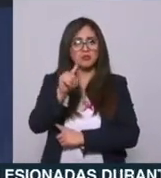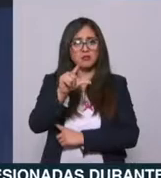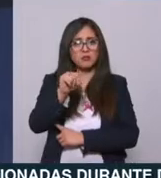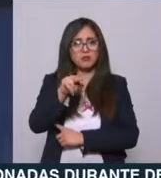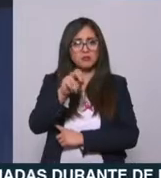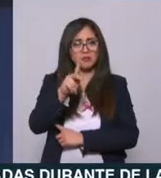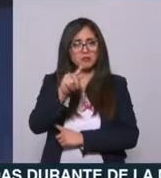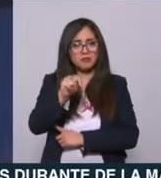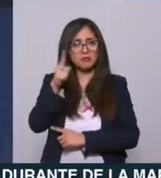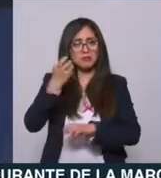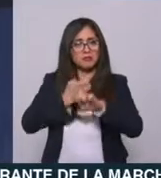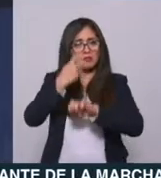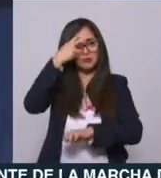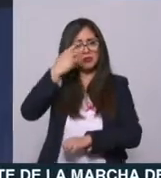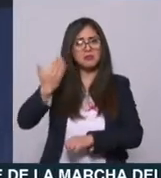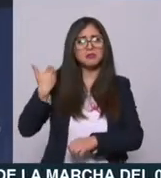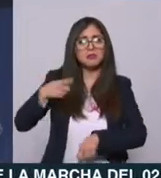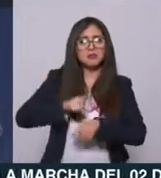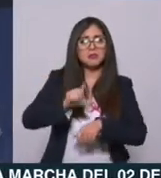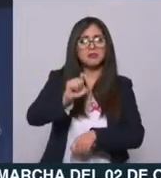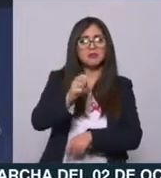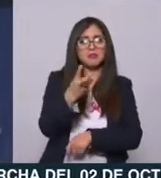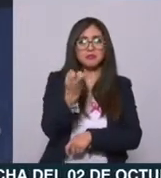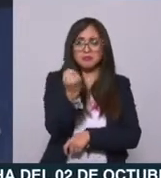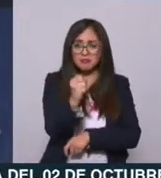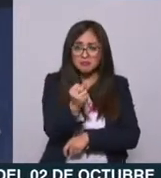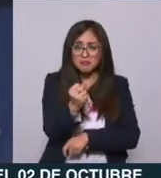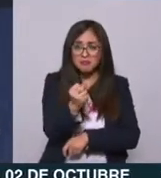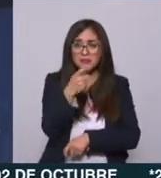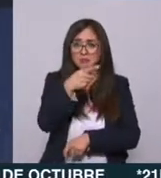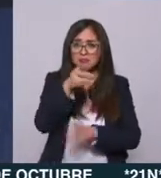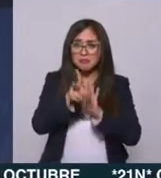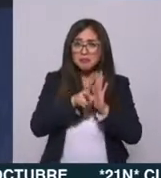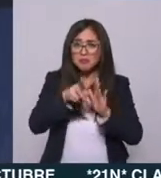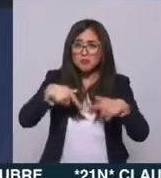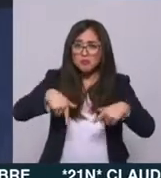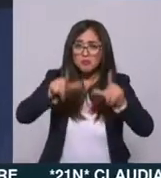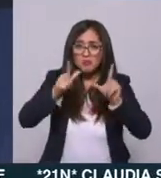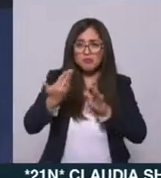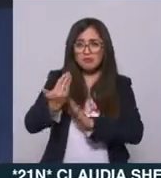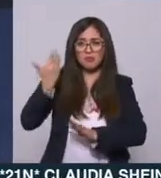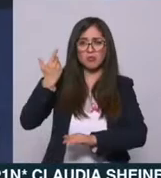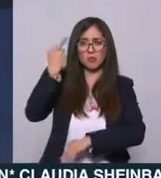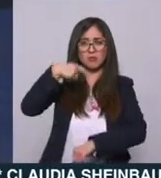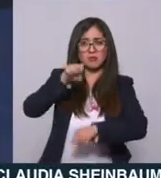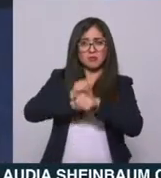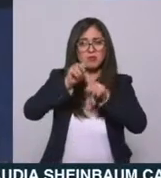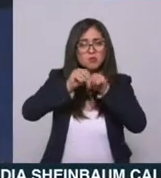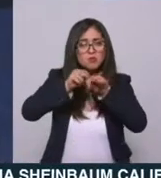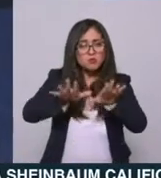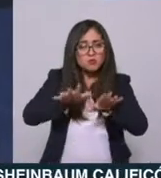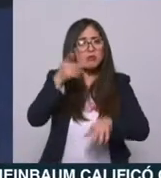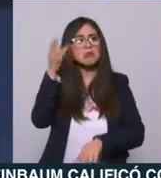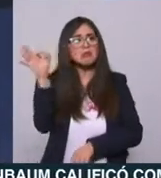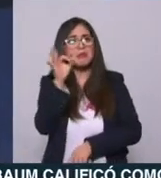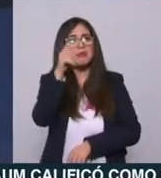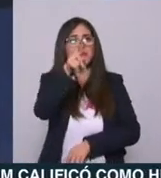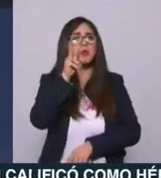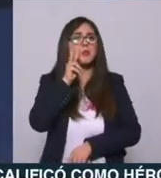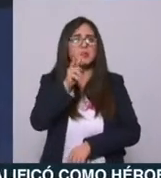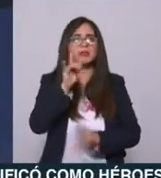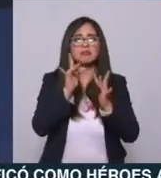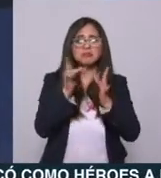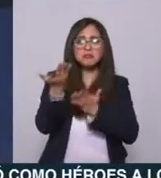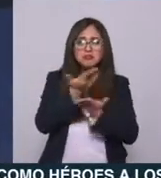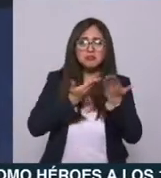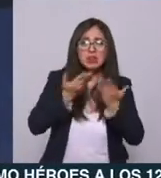México, ocurrida el 23 de septiembre. Las imágenes, esas se las mostramos aquí la semana pasada, pero seguro también las vio en las redes sociales porque